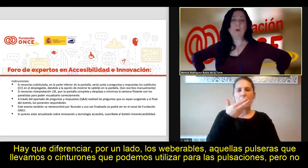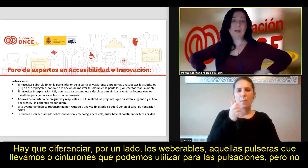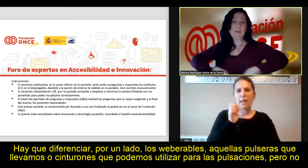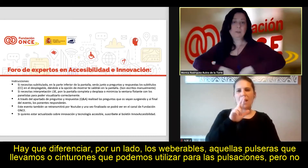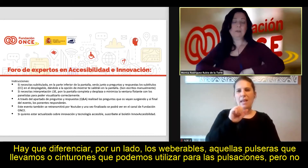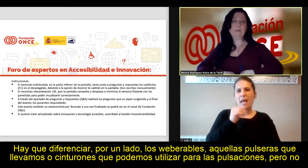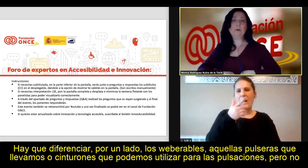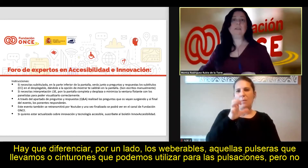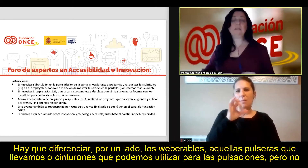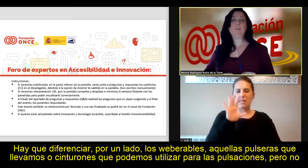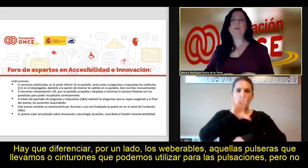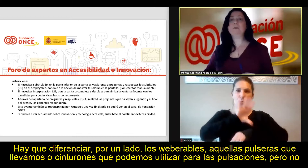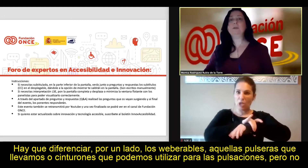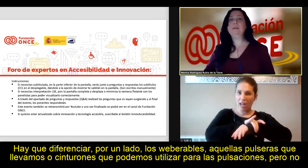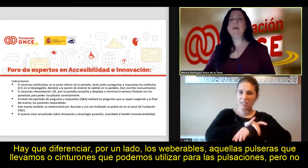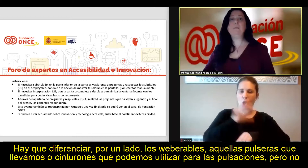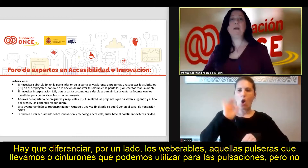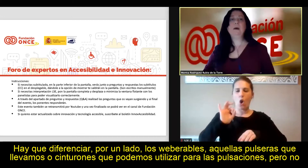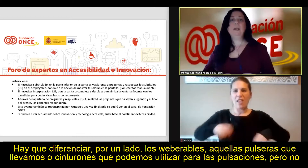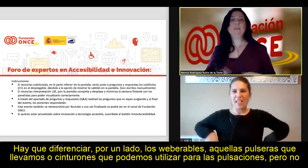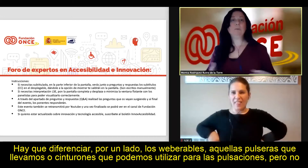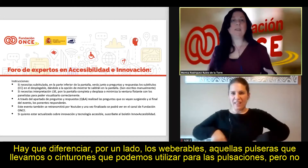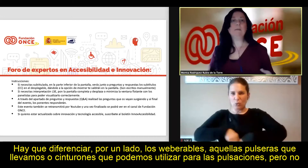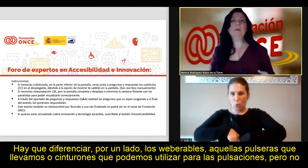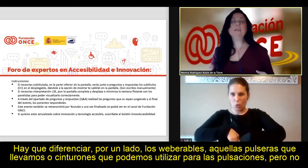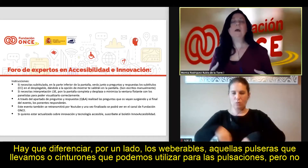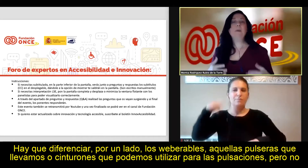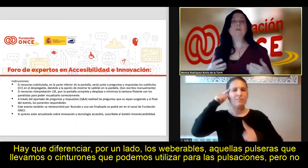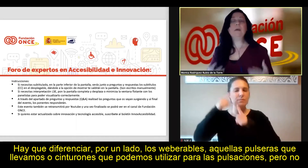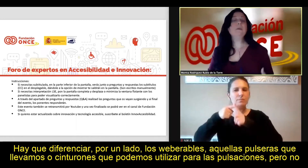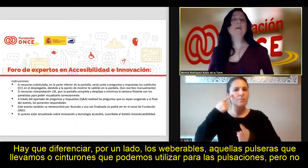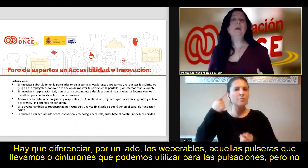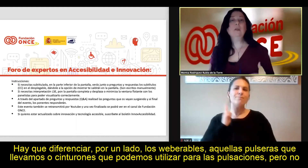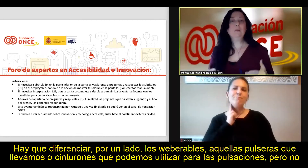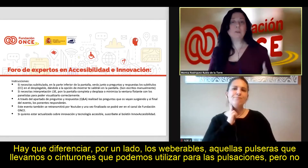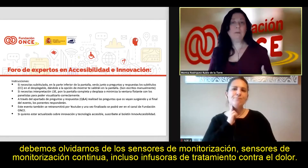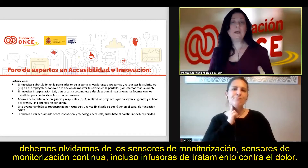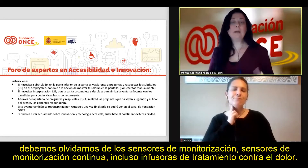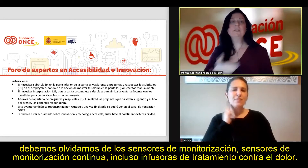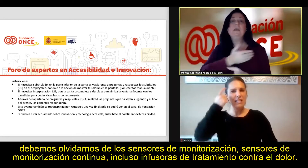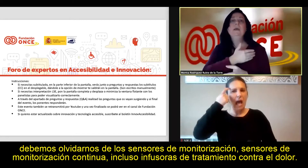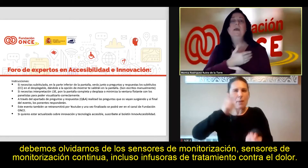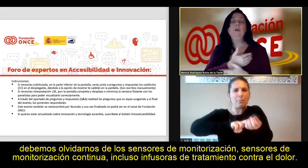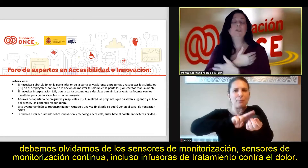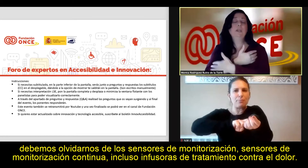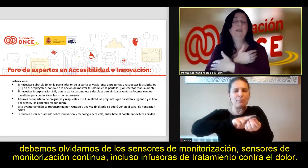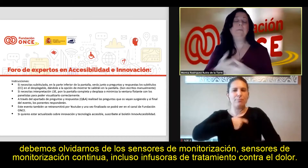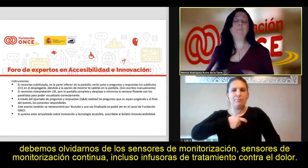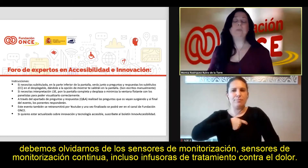o aquellos cinturones que podemos utilizar para las pulsaciones, pero también no debemos olvidarnos de